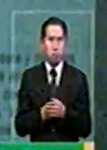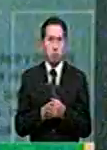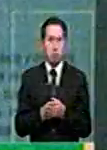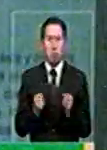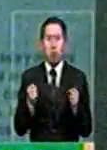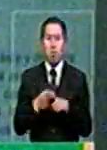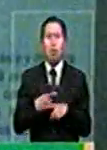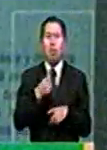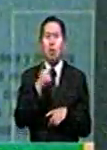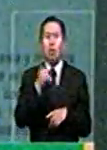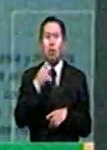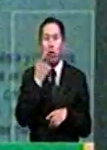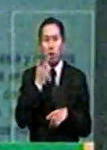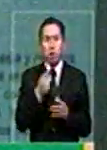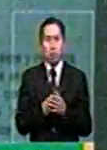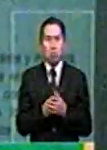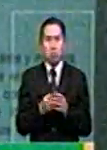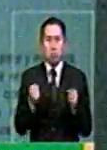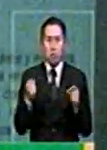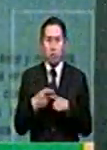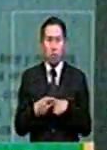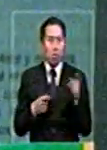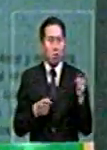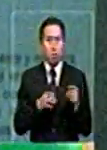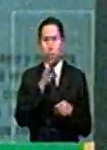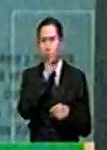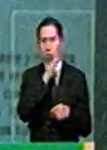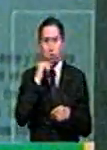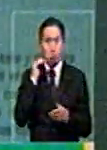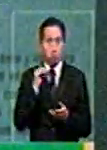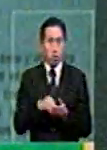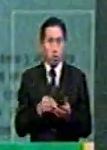contradice? Ya le está contradiciendo al candidato.